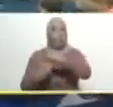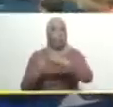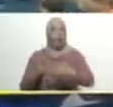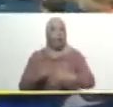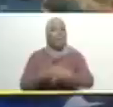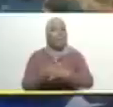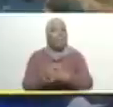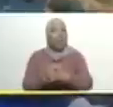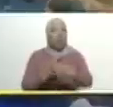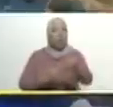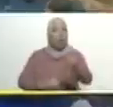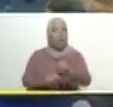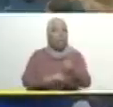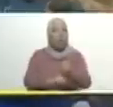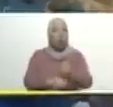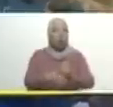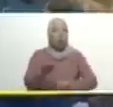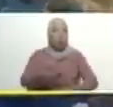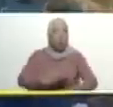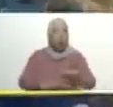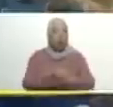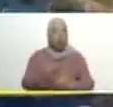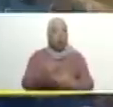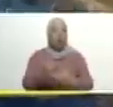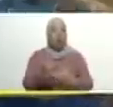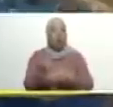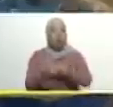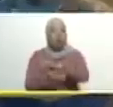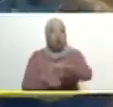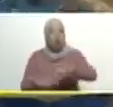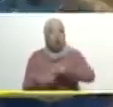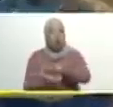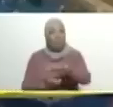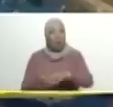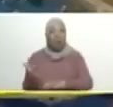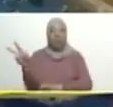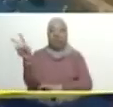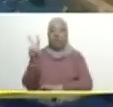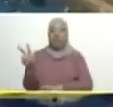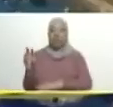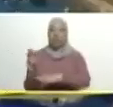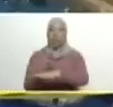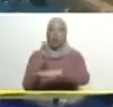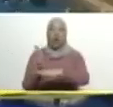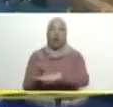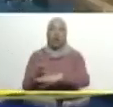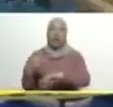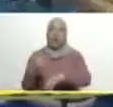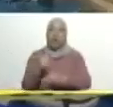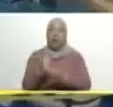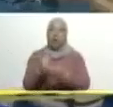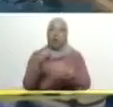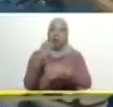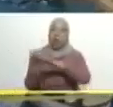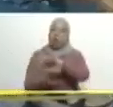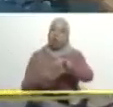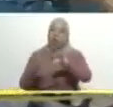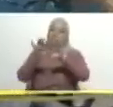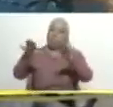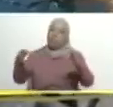combatir los problemas que tenemos en nuestros países y los problemas del planeta. Muchísimas gracias.